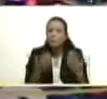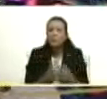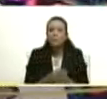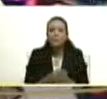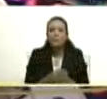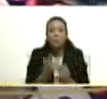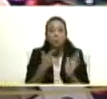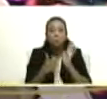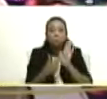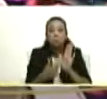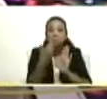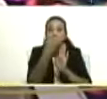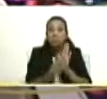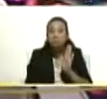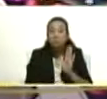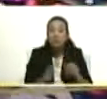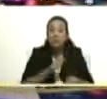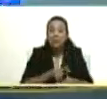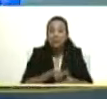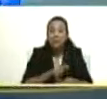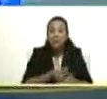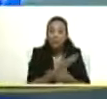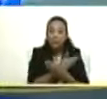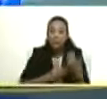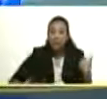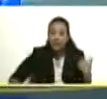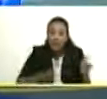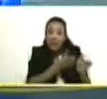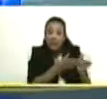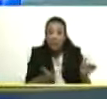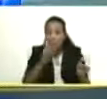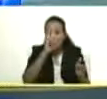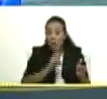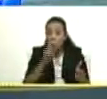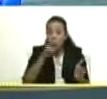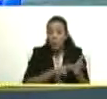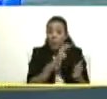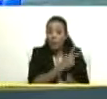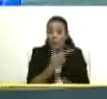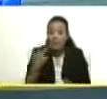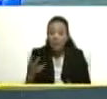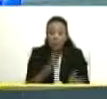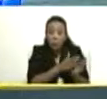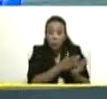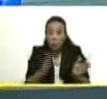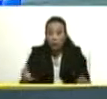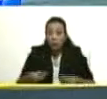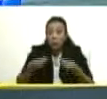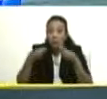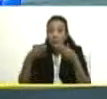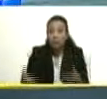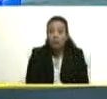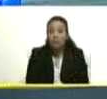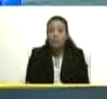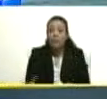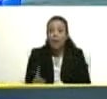contando precisamente en este periodo presidencial, lo que decía la Cava, nosotros